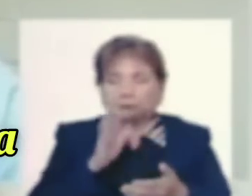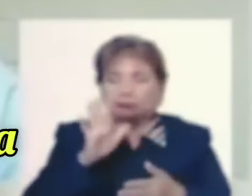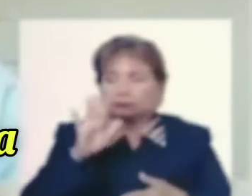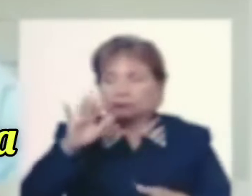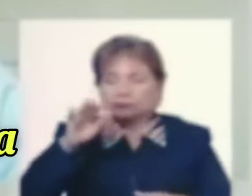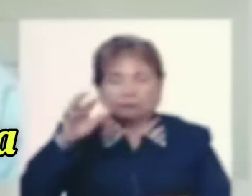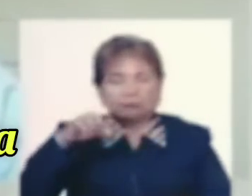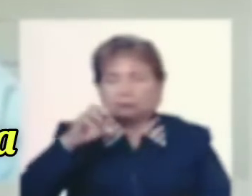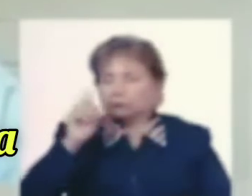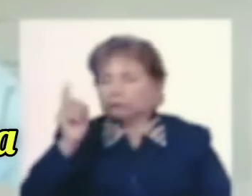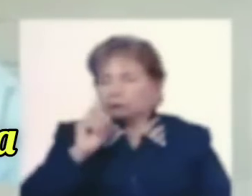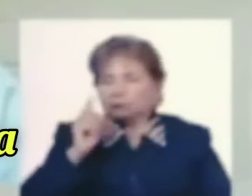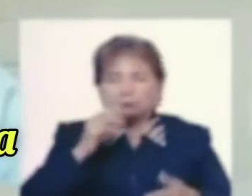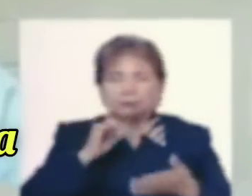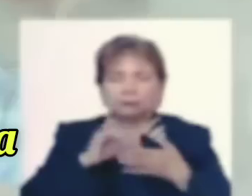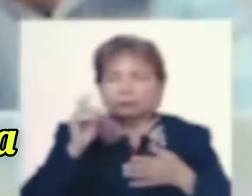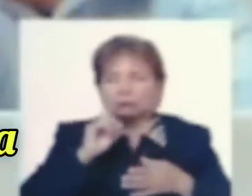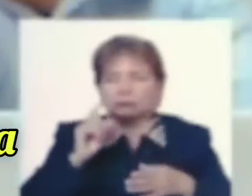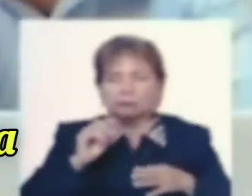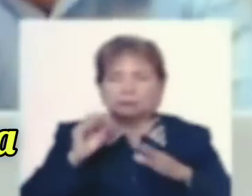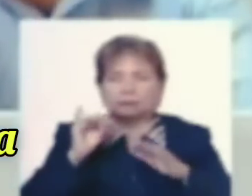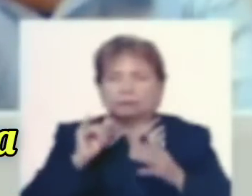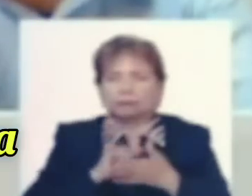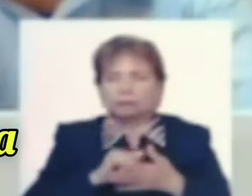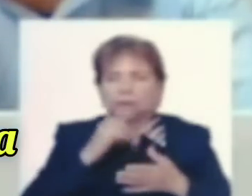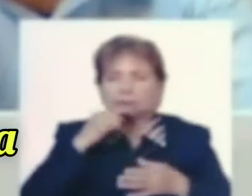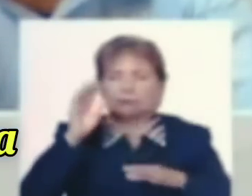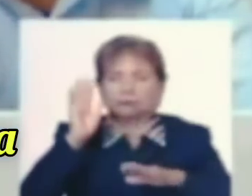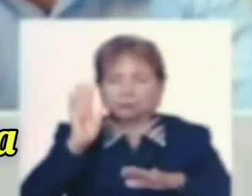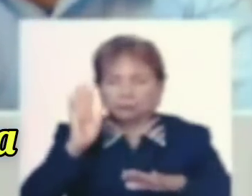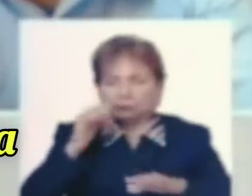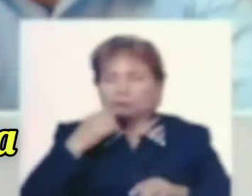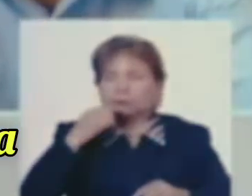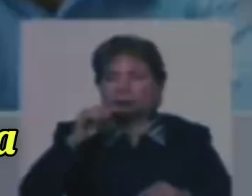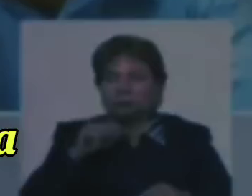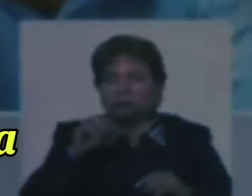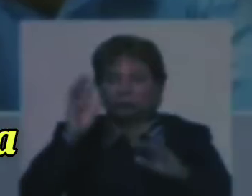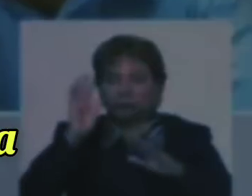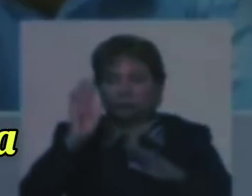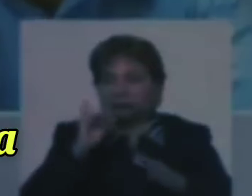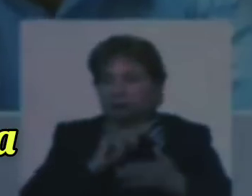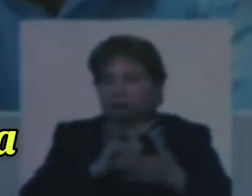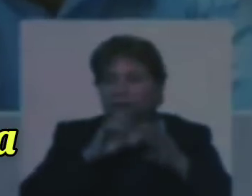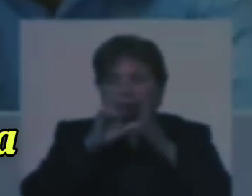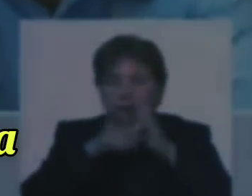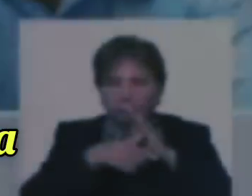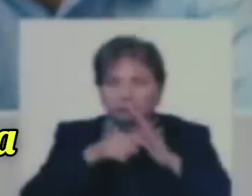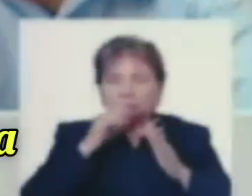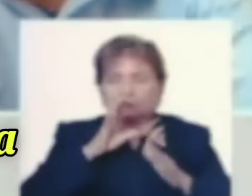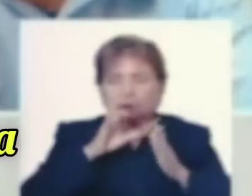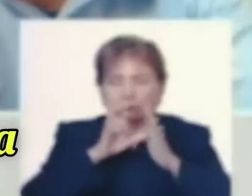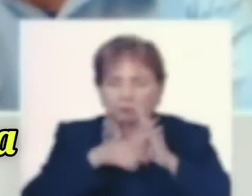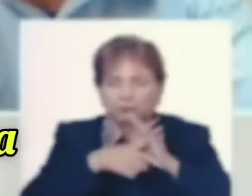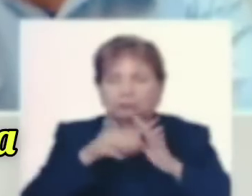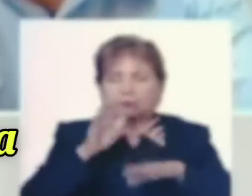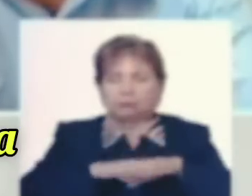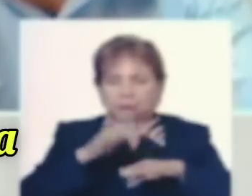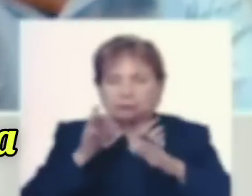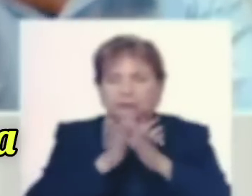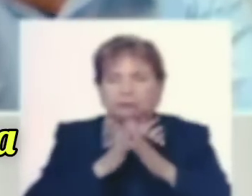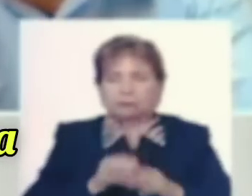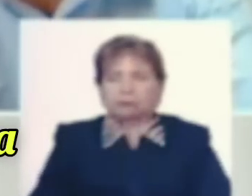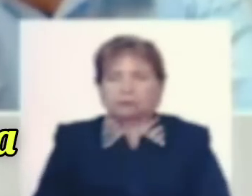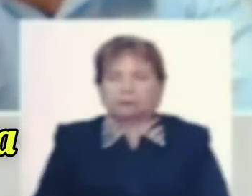Señor Pedro Castillo Terrones, señor Pedro Castillo Terrones, estamos en juramento, luego usted podrá hacer uso de la palabra respecto a su